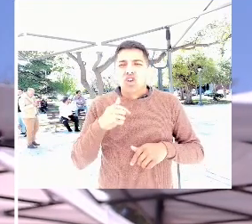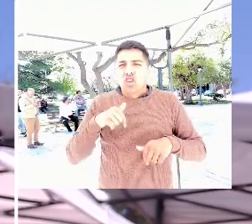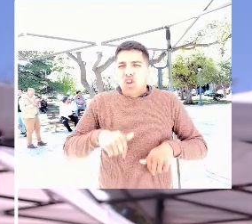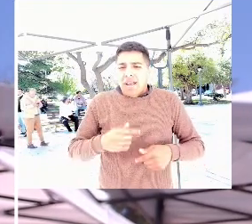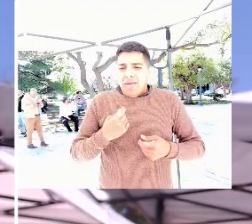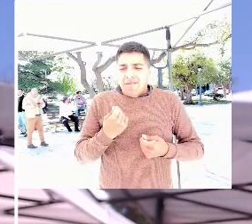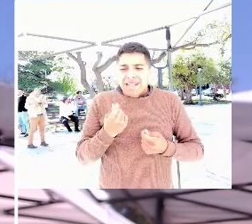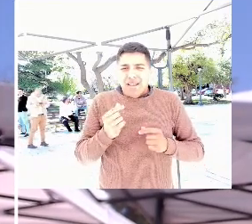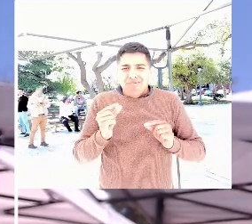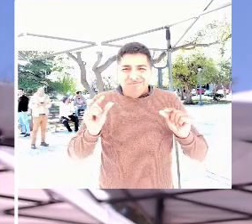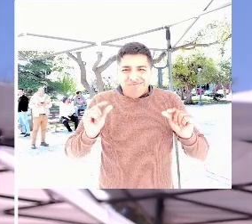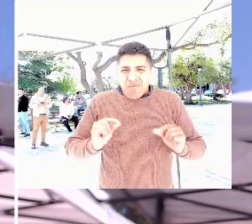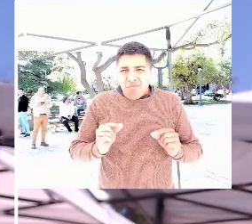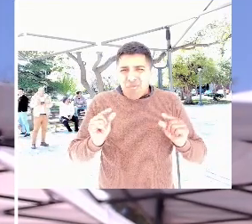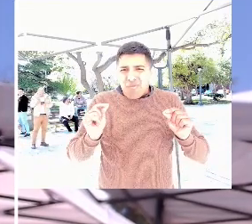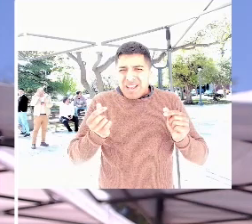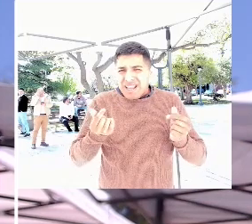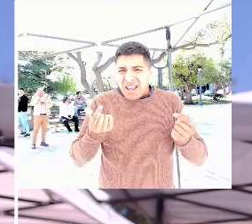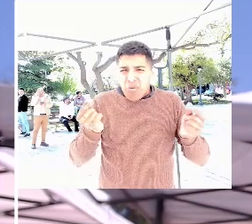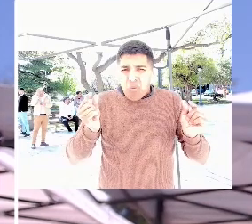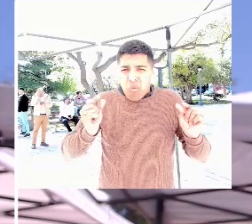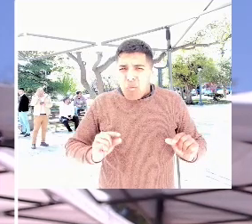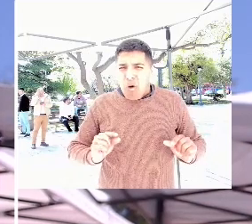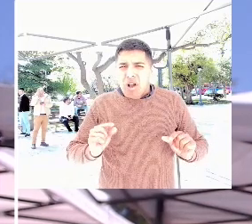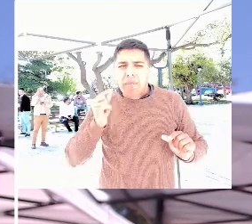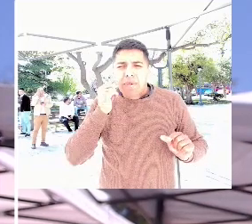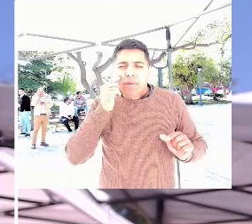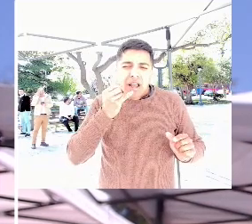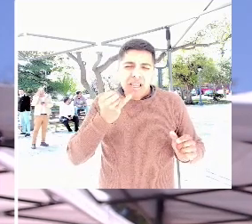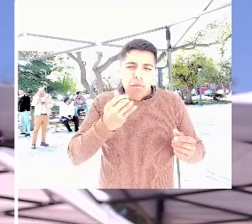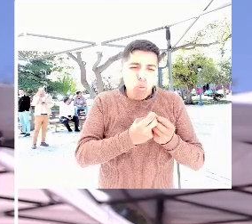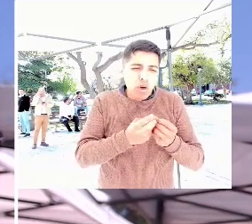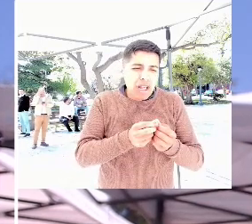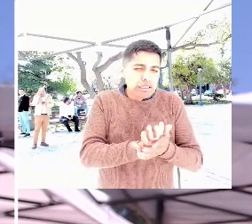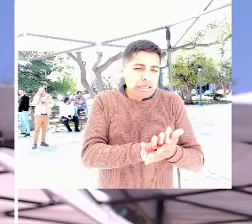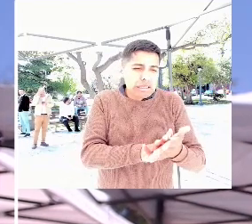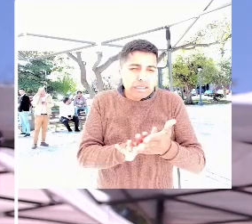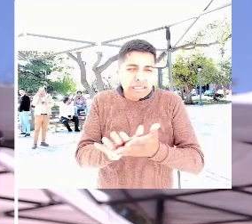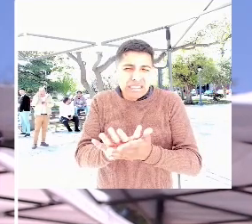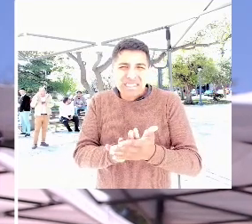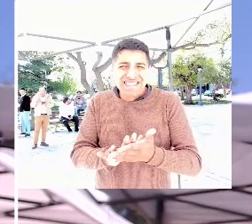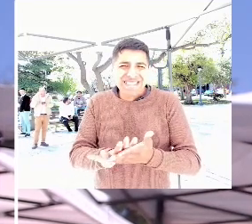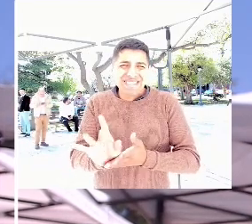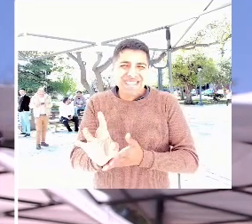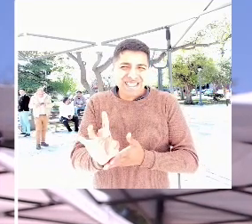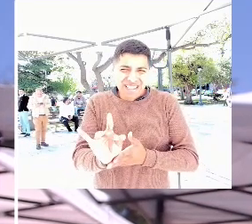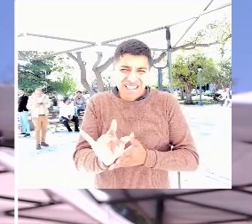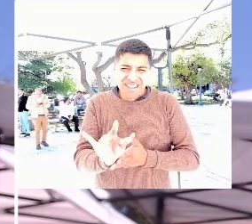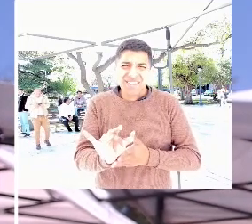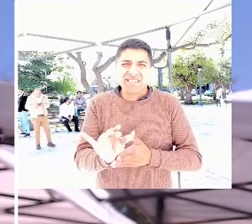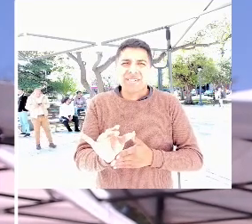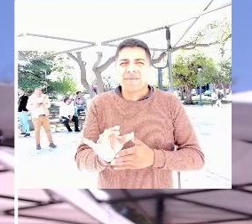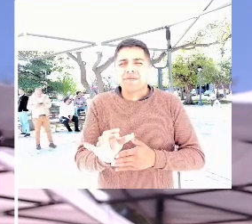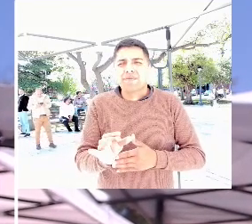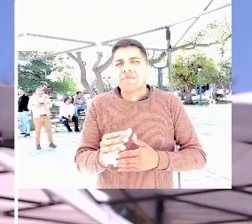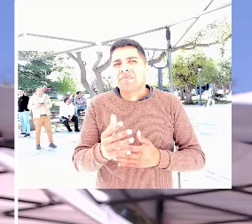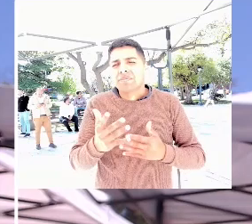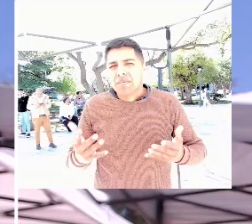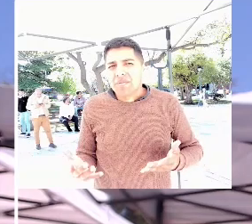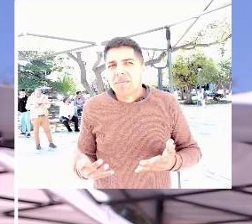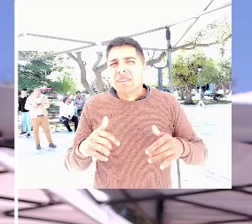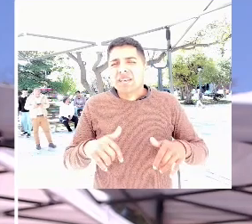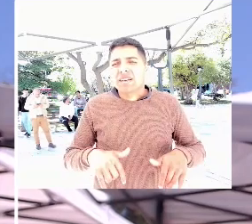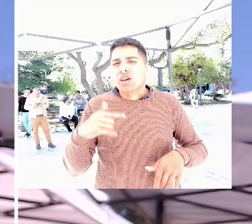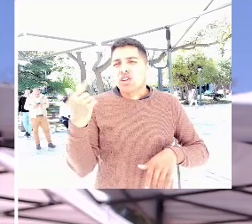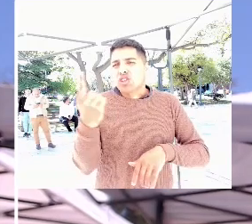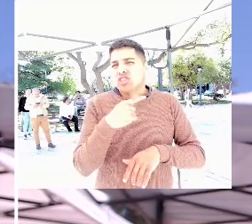escasos ante la posibilidad de poder sostener esas necesidades o cubrir esas necesidades. Por eso es que nosotros